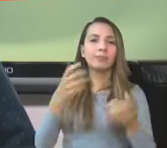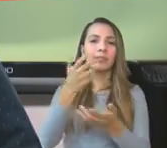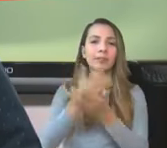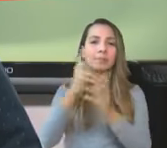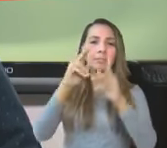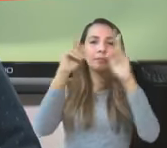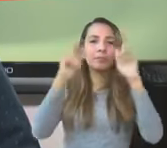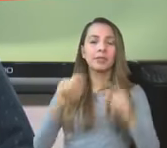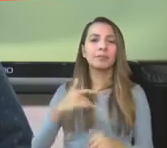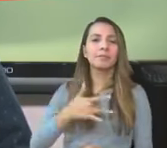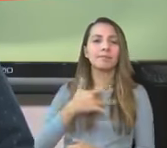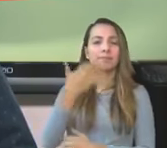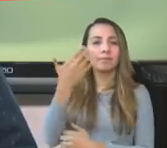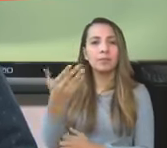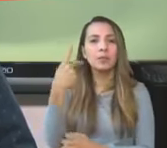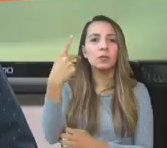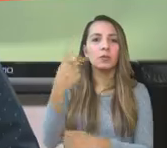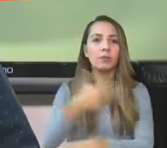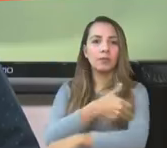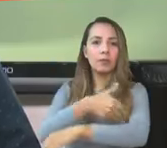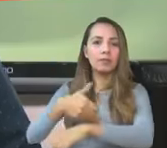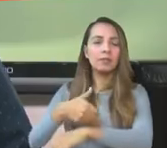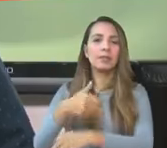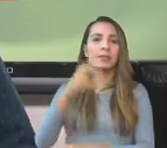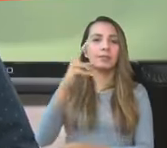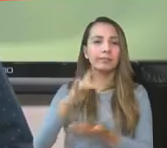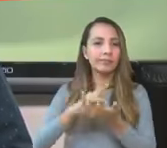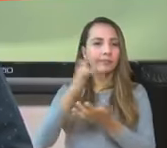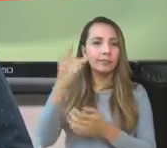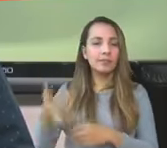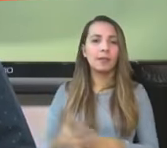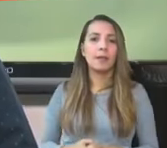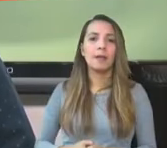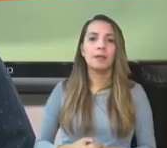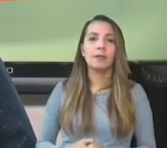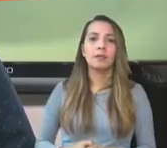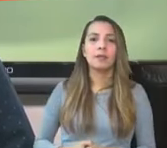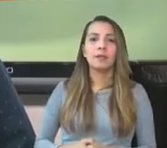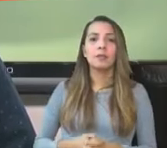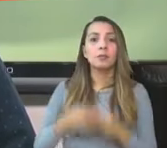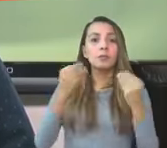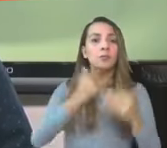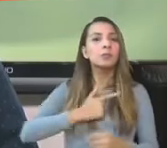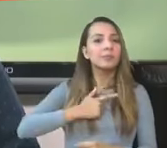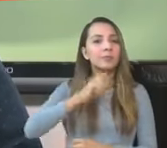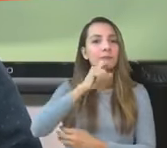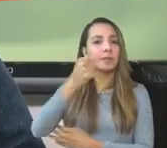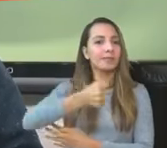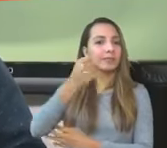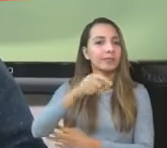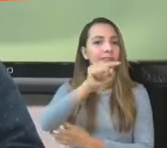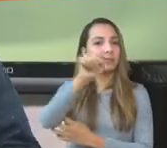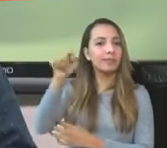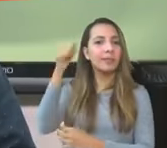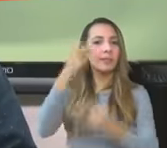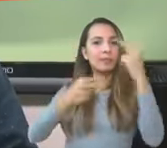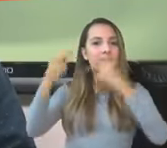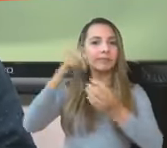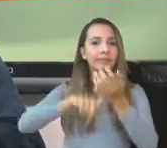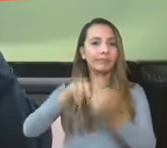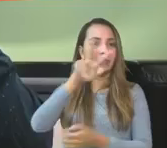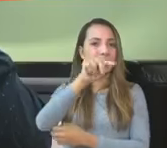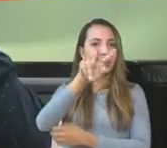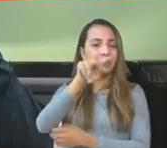y el sentido pésame a su familia. Gracias. Saludamos también con mucho gusto a usted que está frente al televisor, ya lo